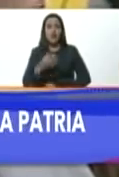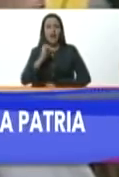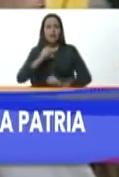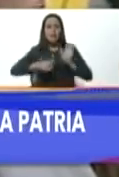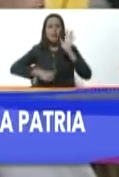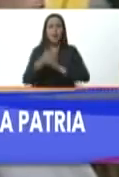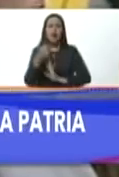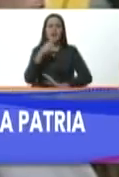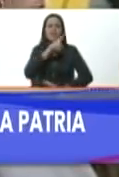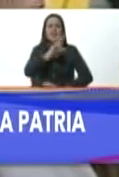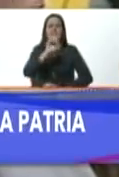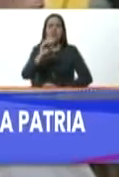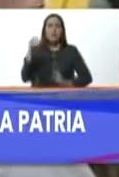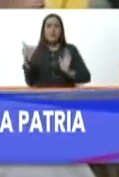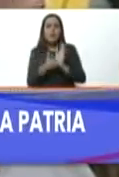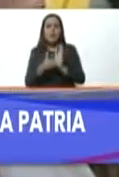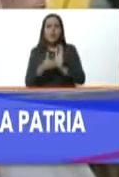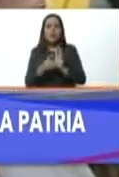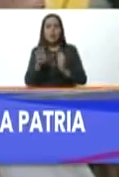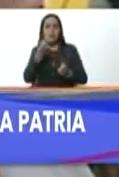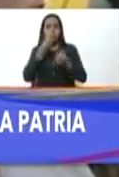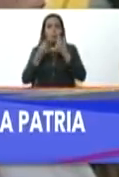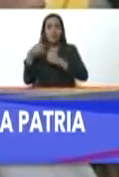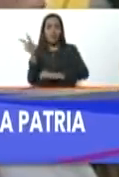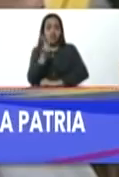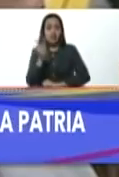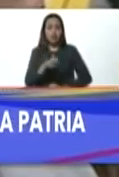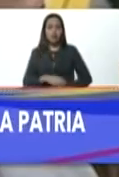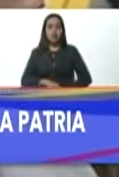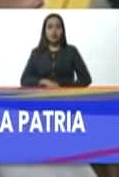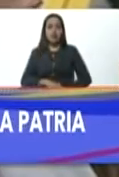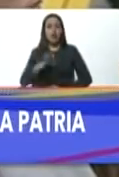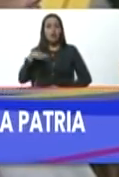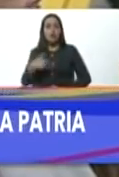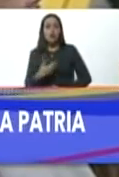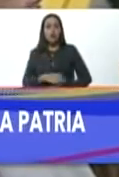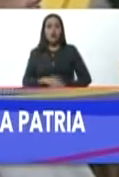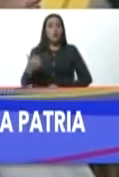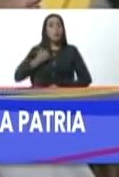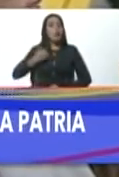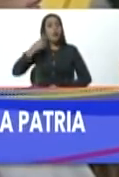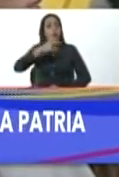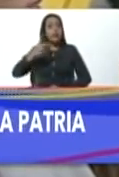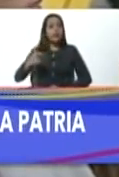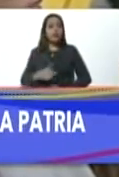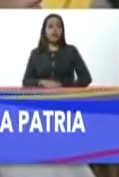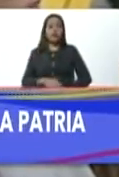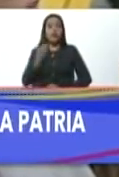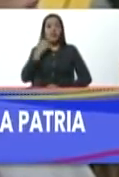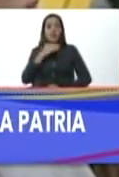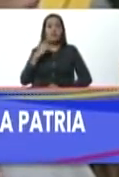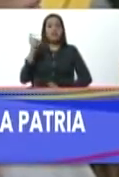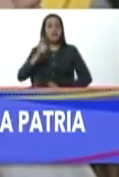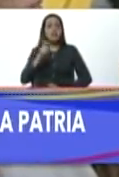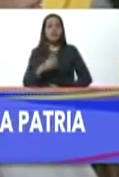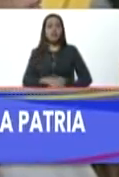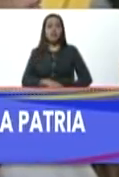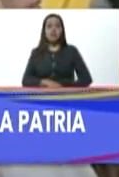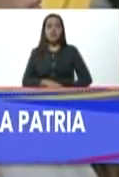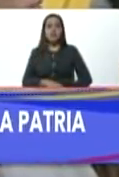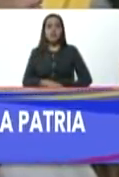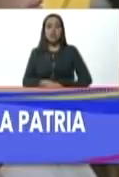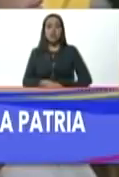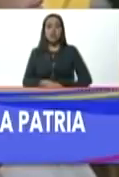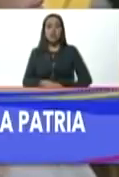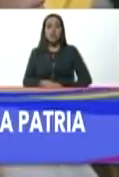10.000 tratamientos en Venezuela para ponérselo a cualquier paciente que lo necesite. Y es producto al